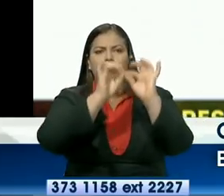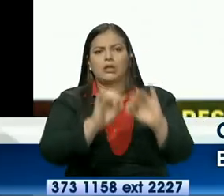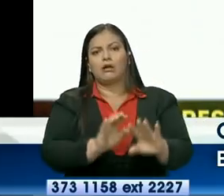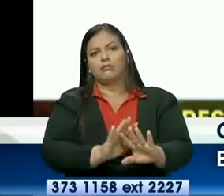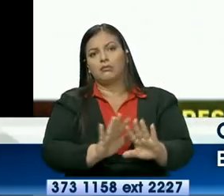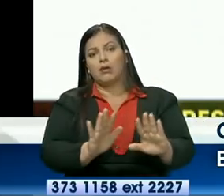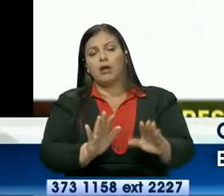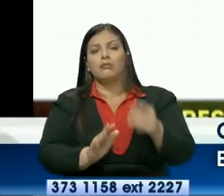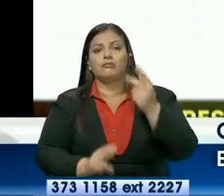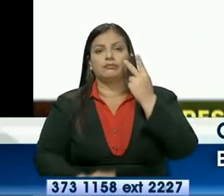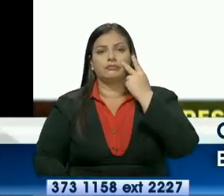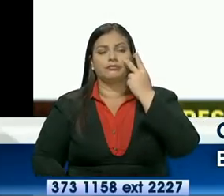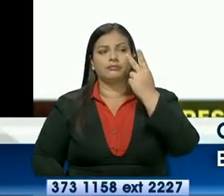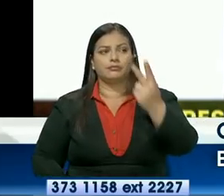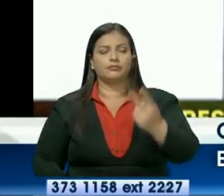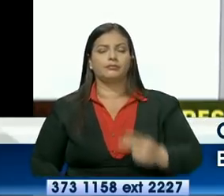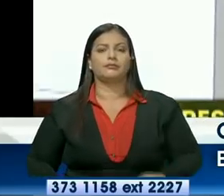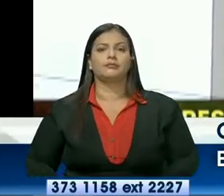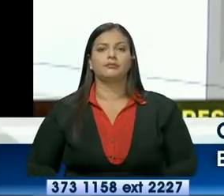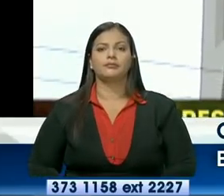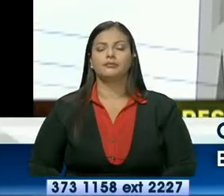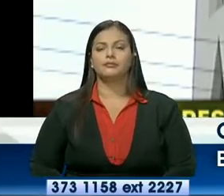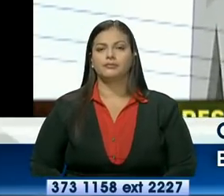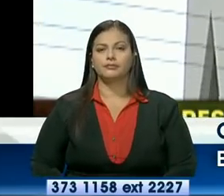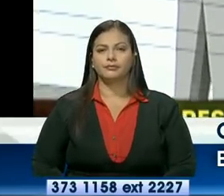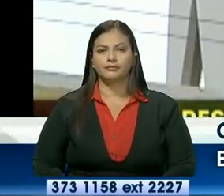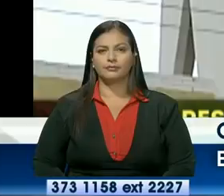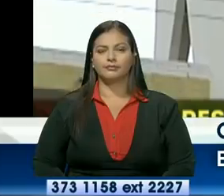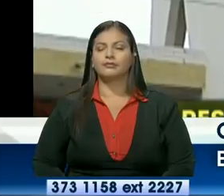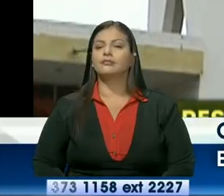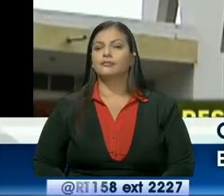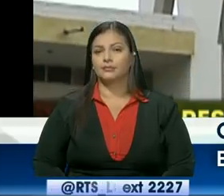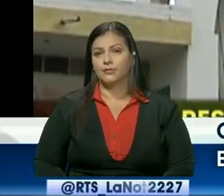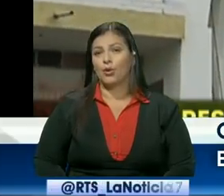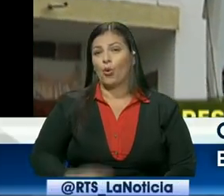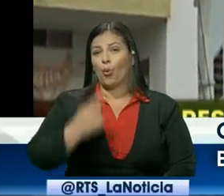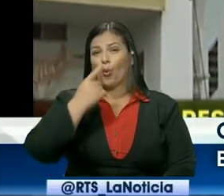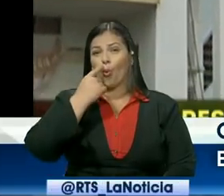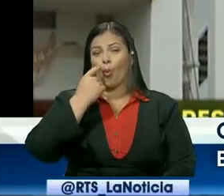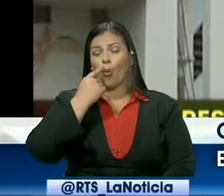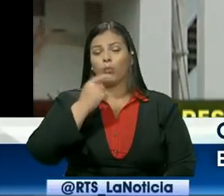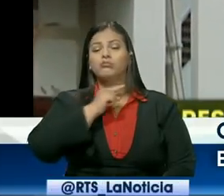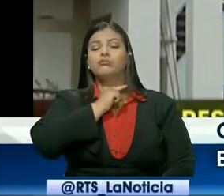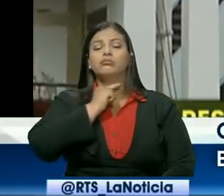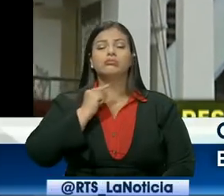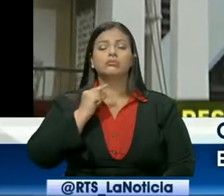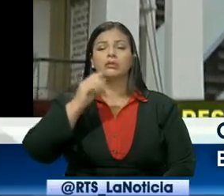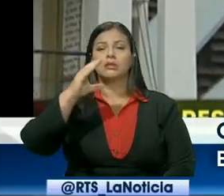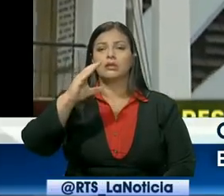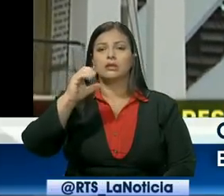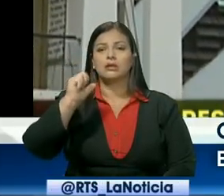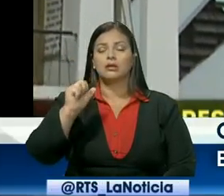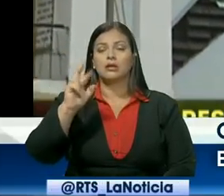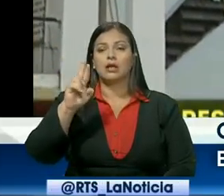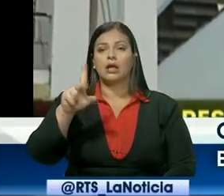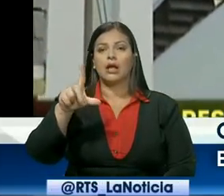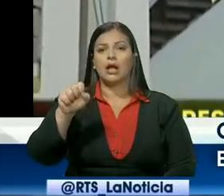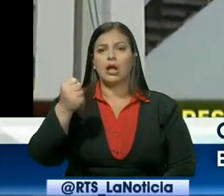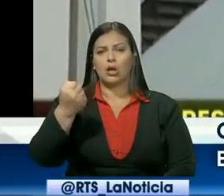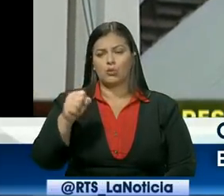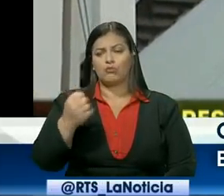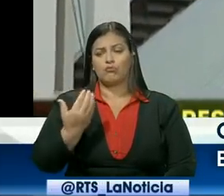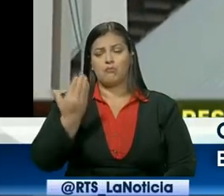ver en la consecución de esta obra Monseñor Carlos Bravo Gonzaga, anterior